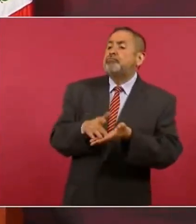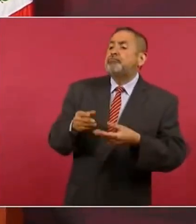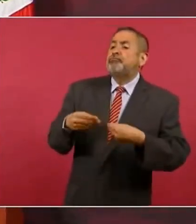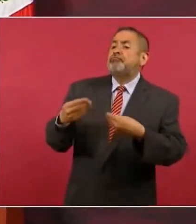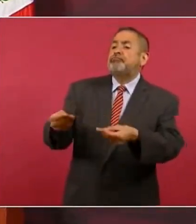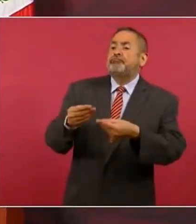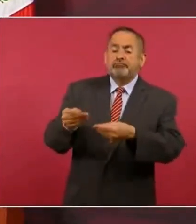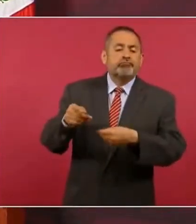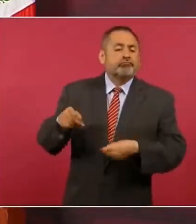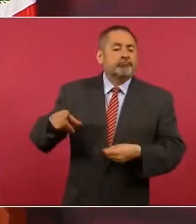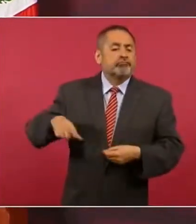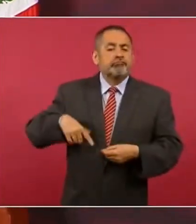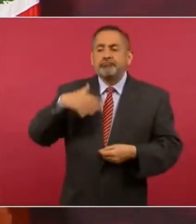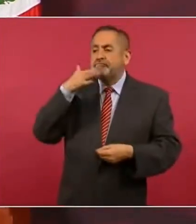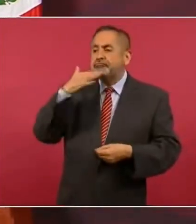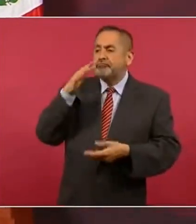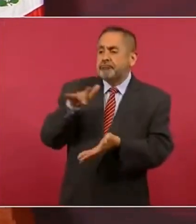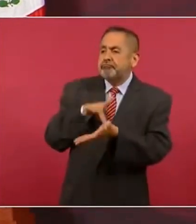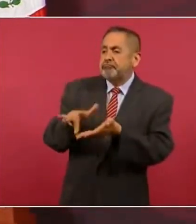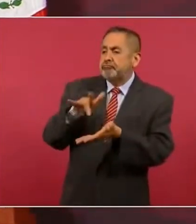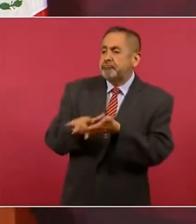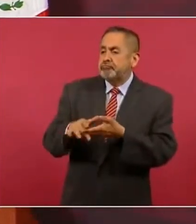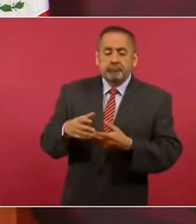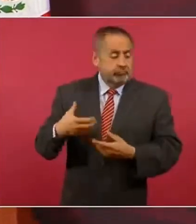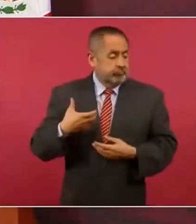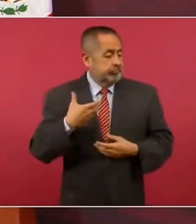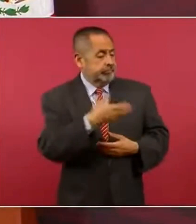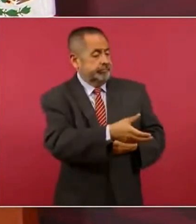al régimen corrupto, ¿sí?